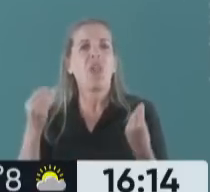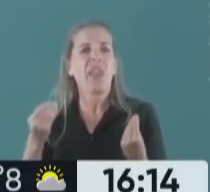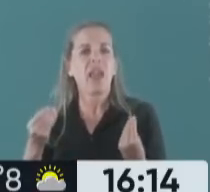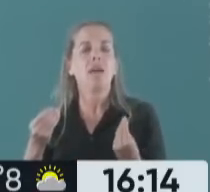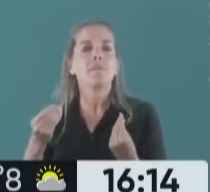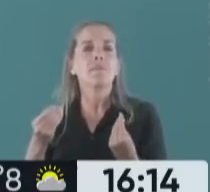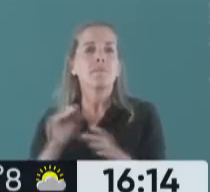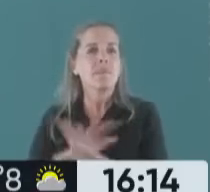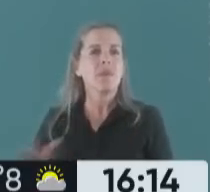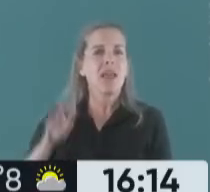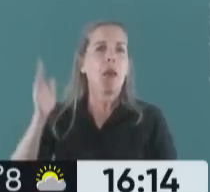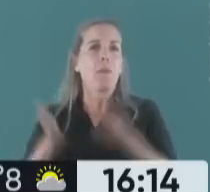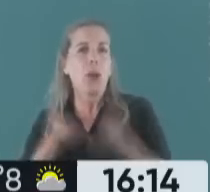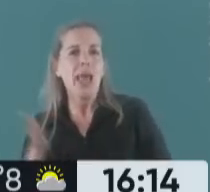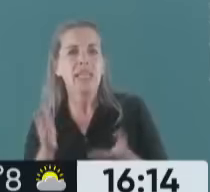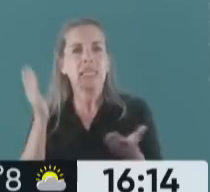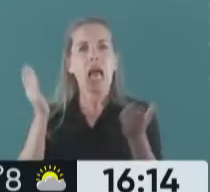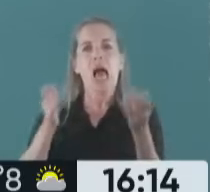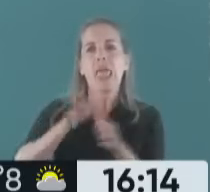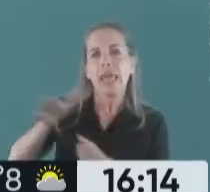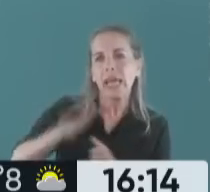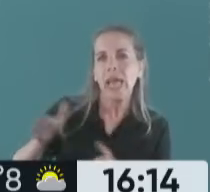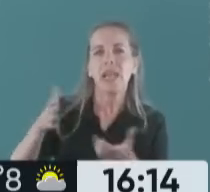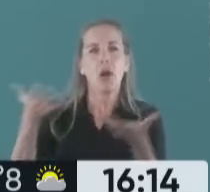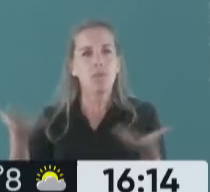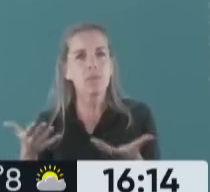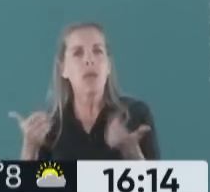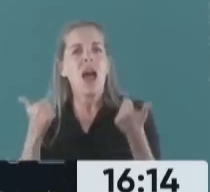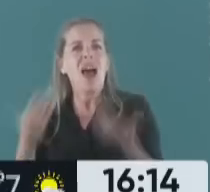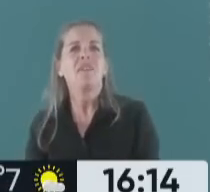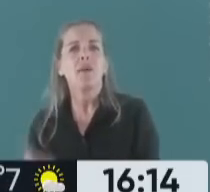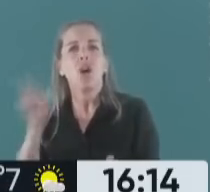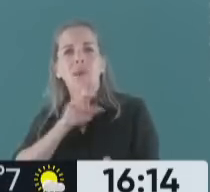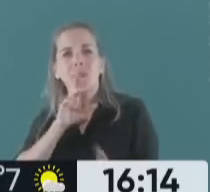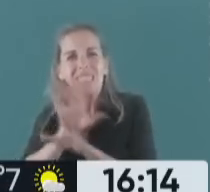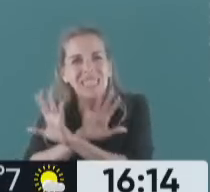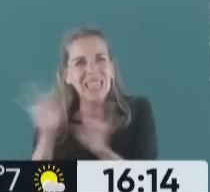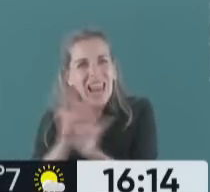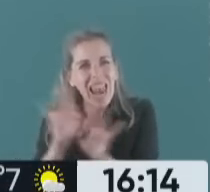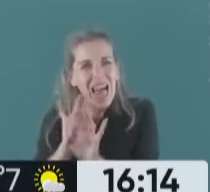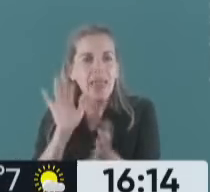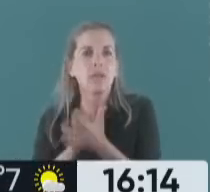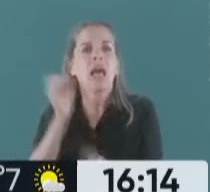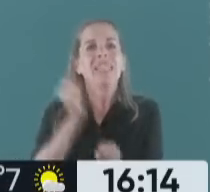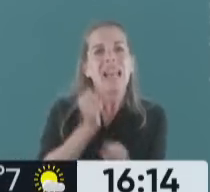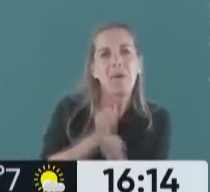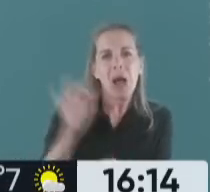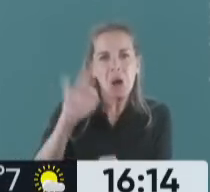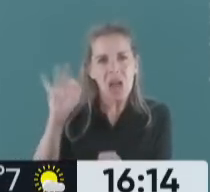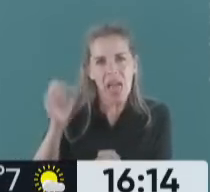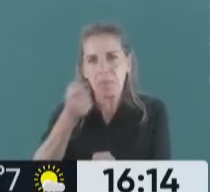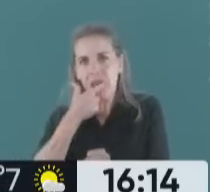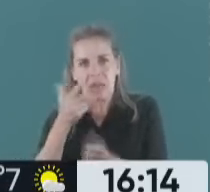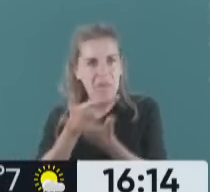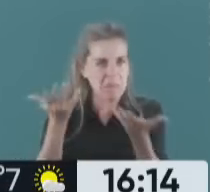posibilidad de romper el techo de cristal para las mujeres con respecto al trabajo, con respecto a las políticas de cuidado.